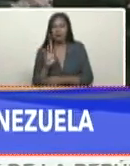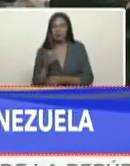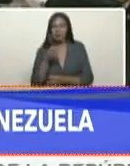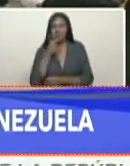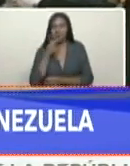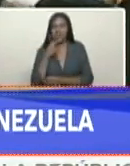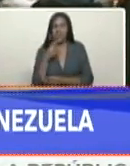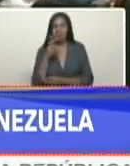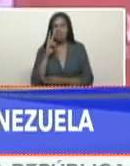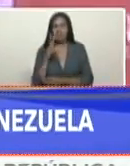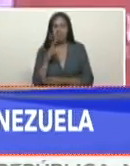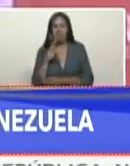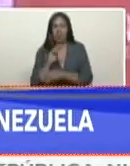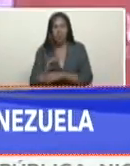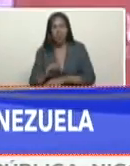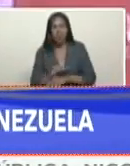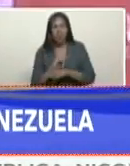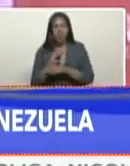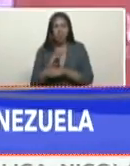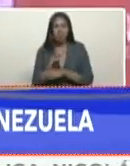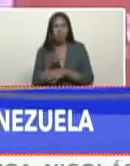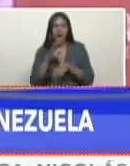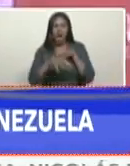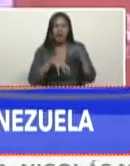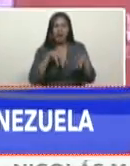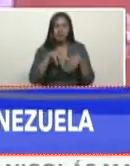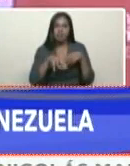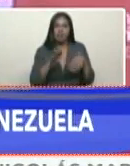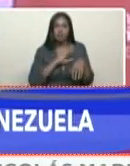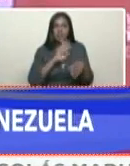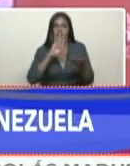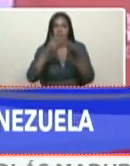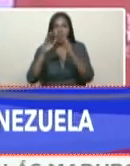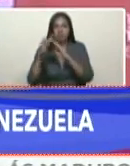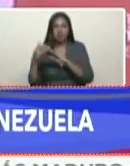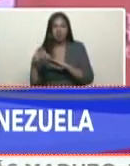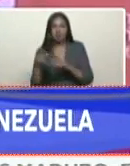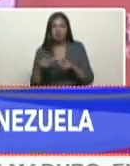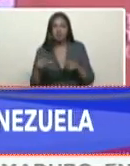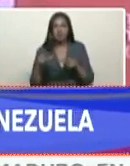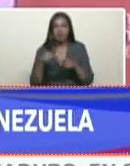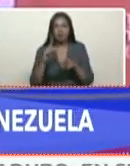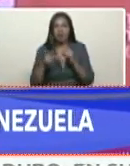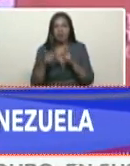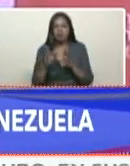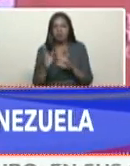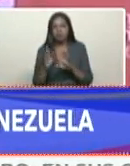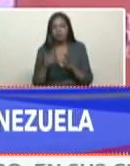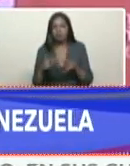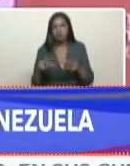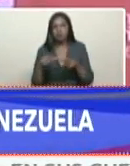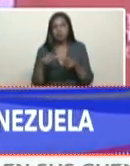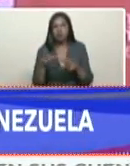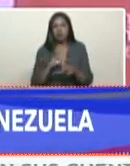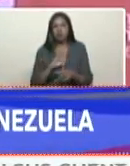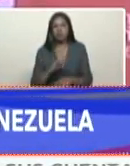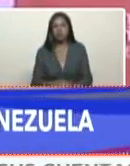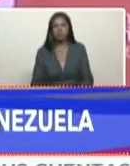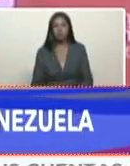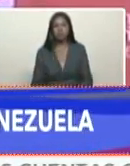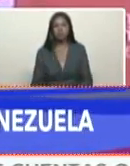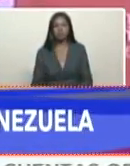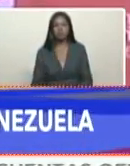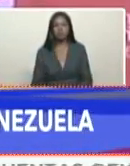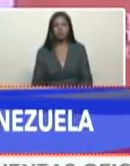Cría de animales de las comunas, de sectores urbanos, periurbanos y semirurales,